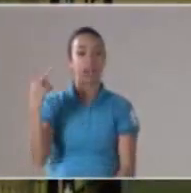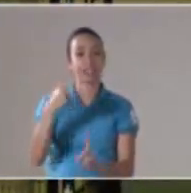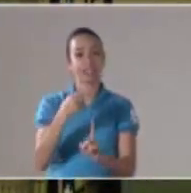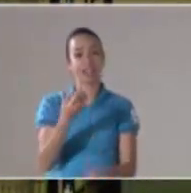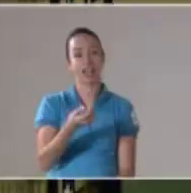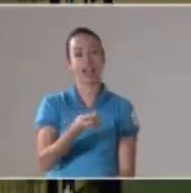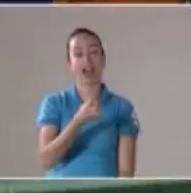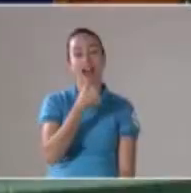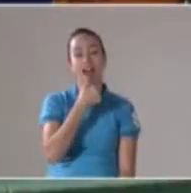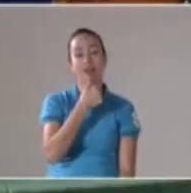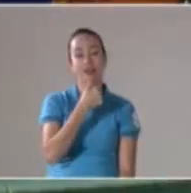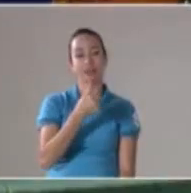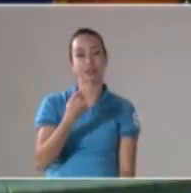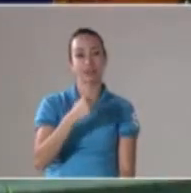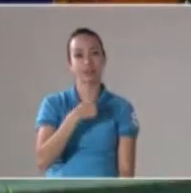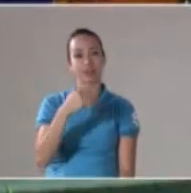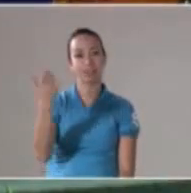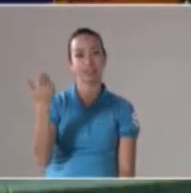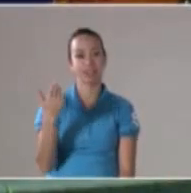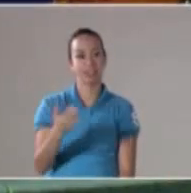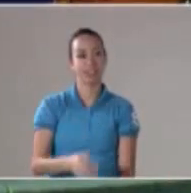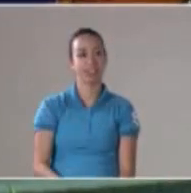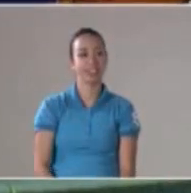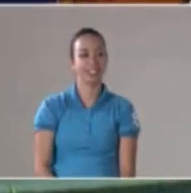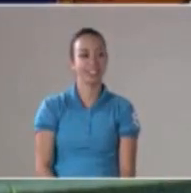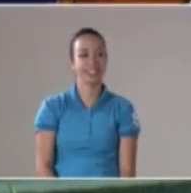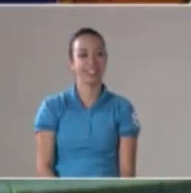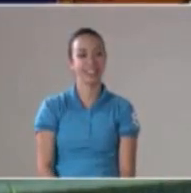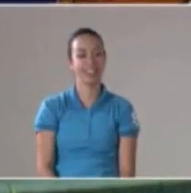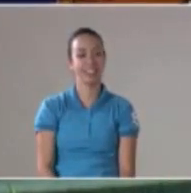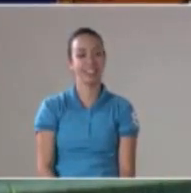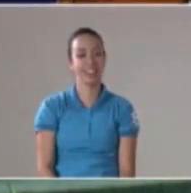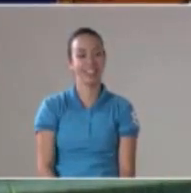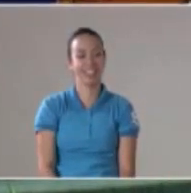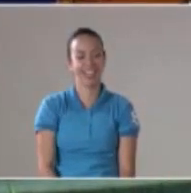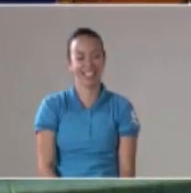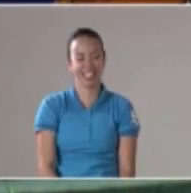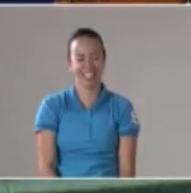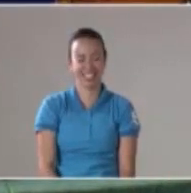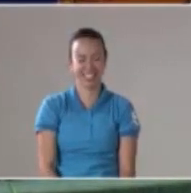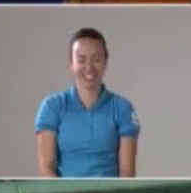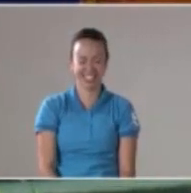dar. Ya metí en líos al hermano, ¿verdad?